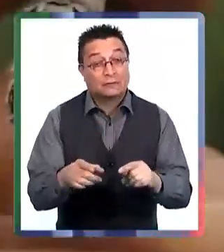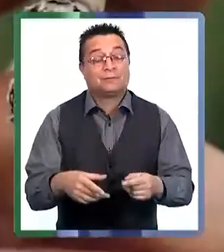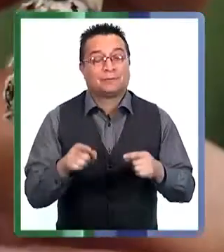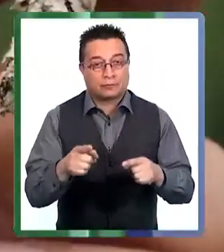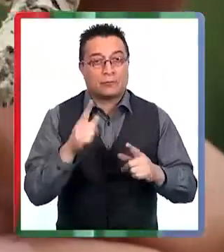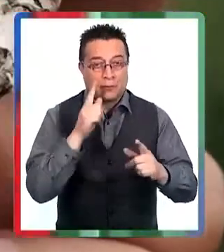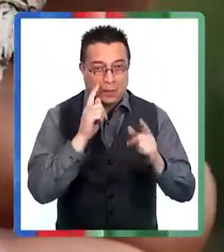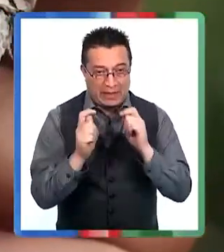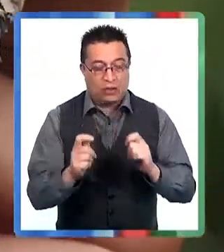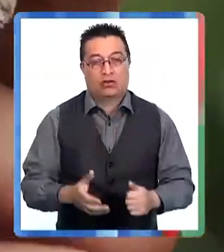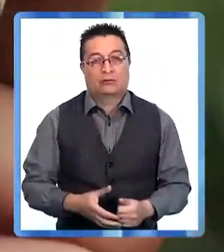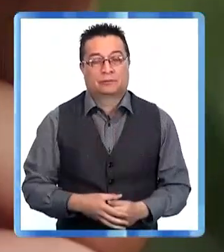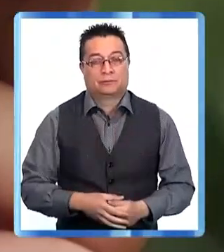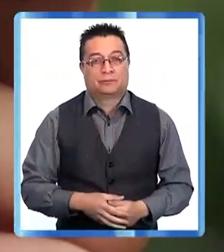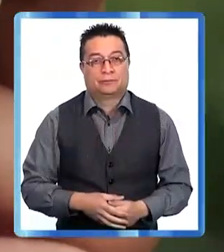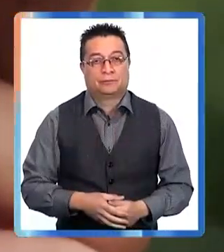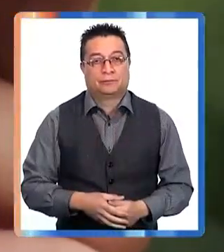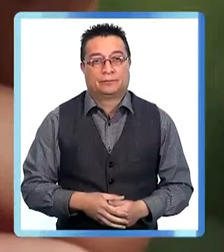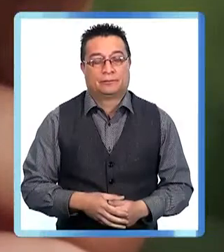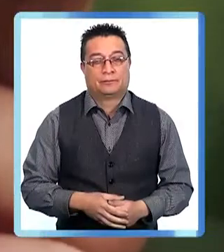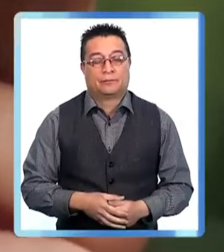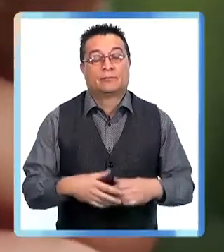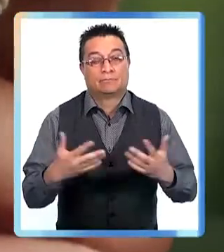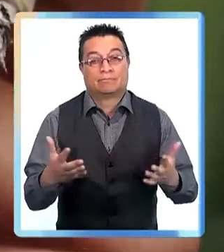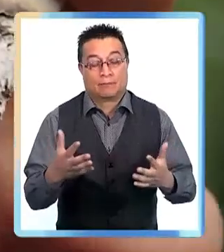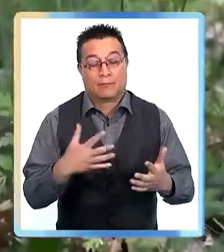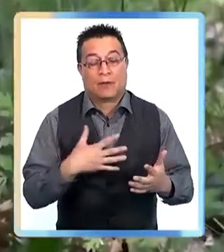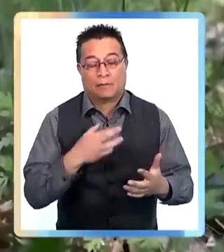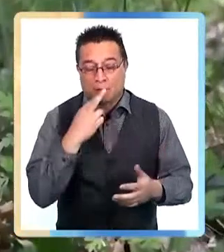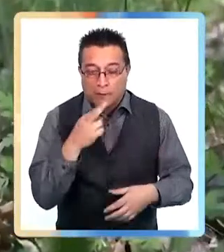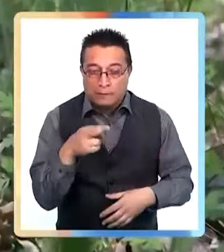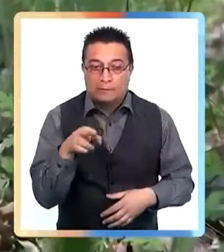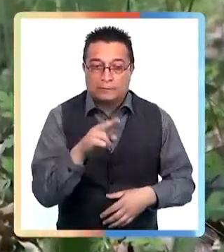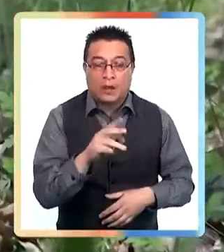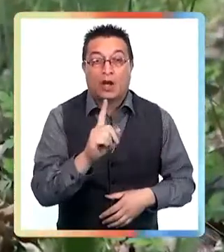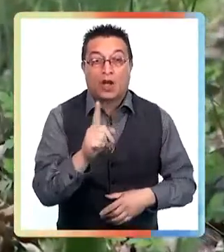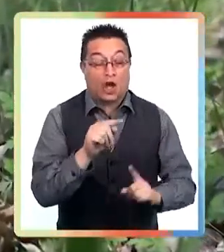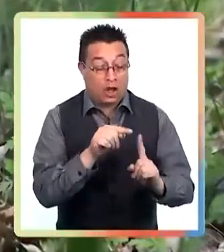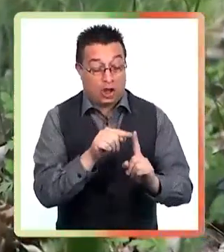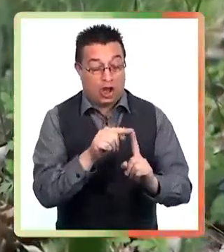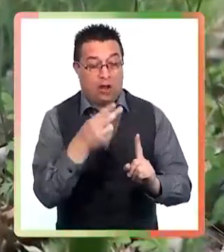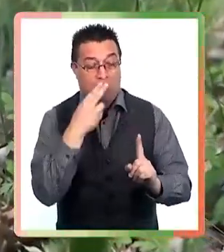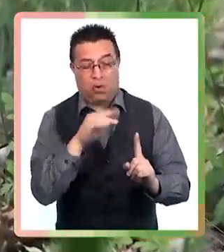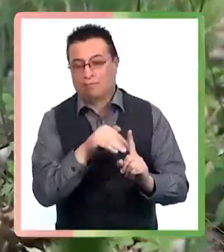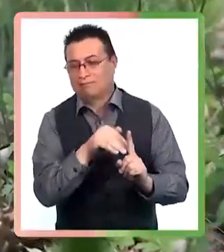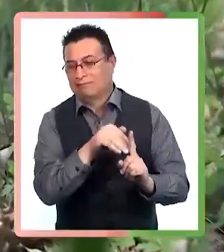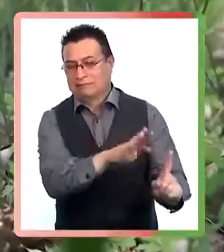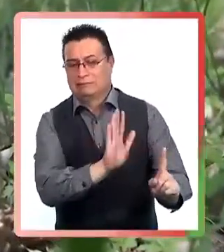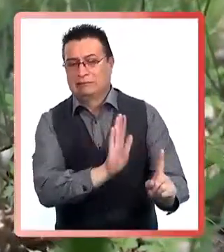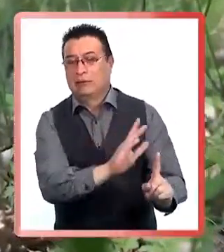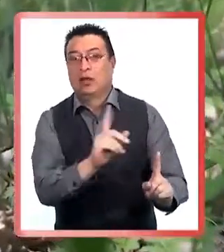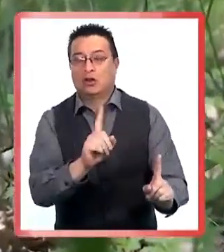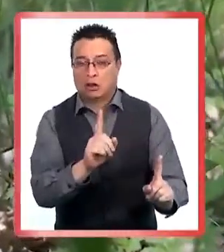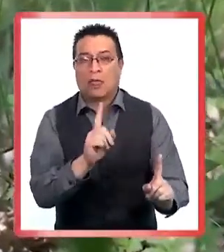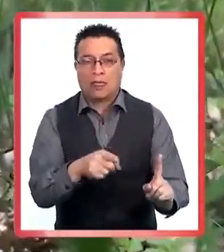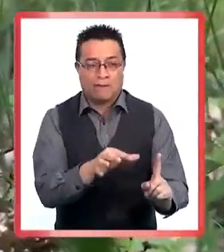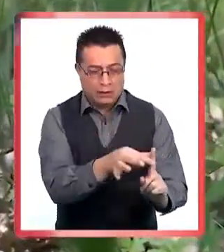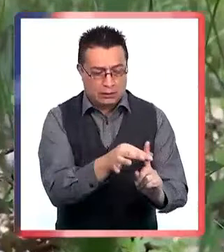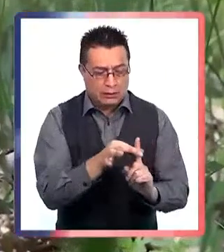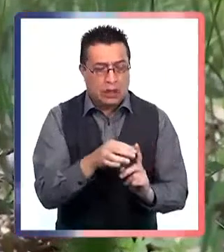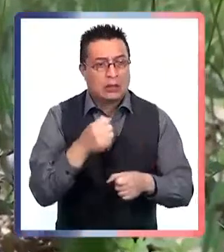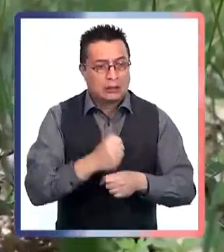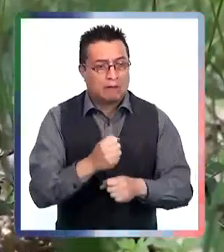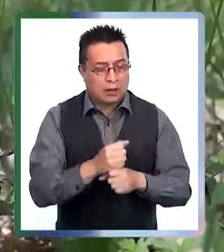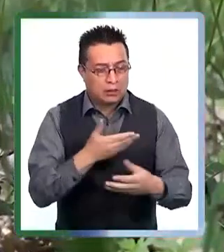tanto, es un peligro. No se trata, yo insisto, no se trata de aislar a los fumadores, sino de trabajar con